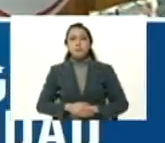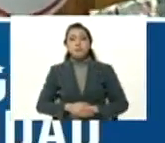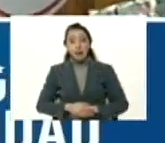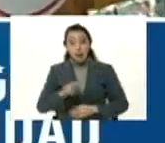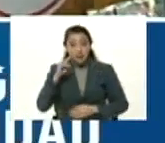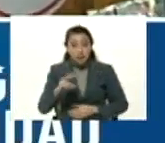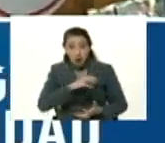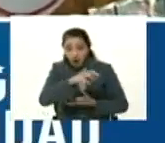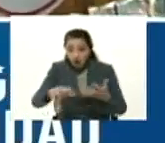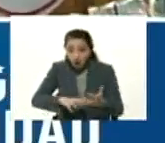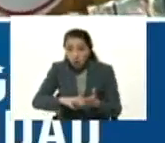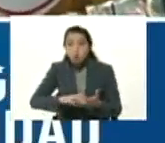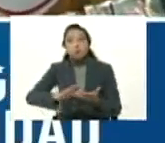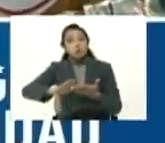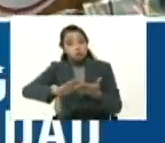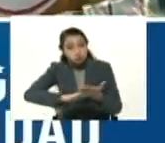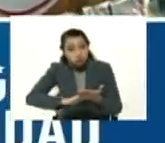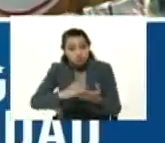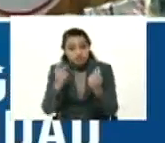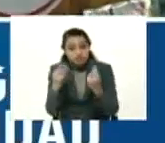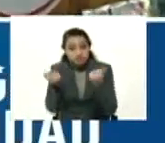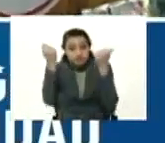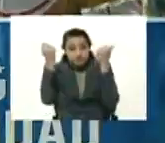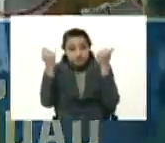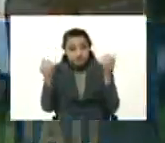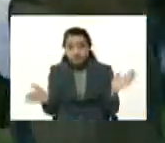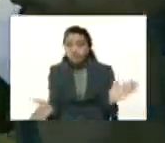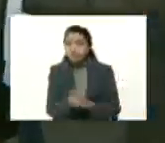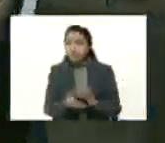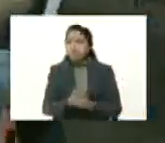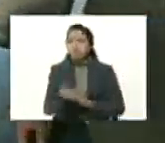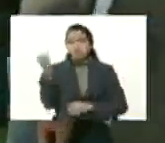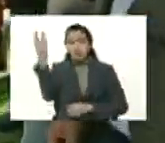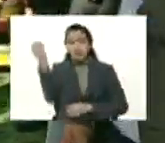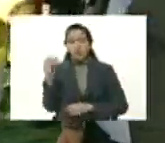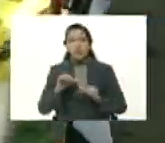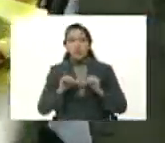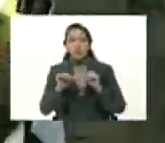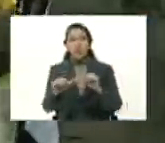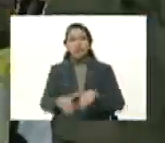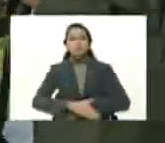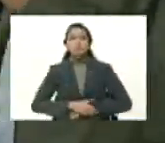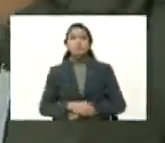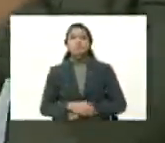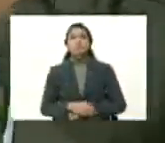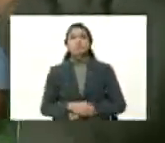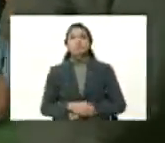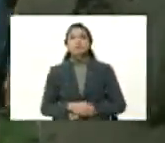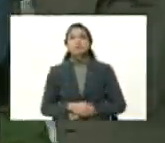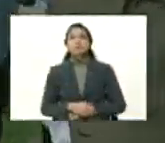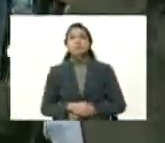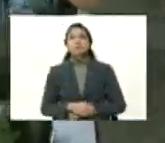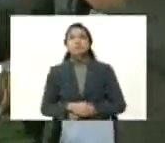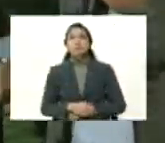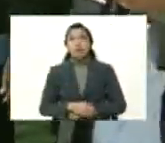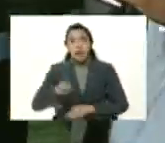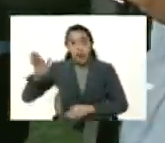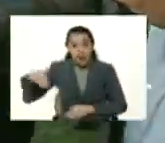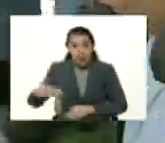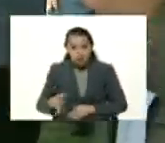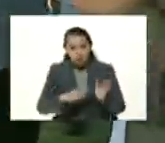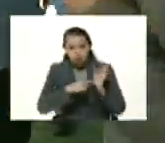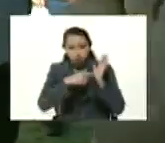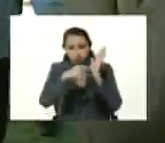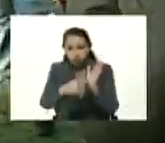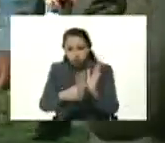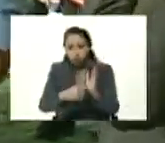e identificar soluciones de inmediato. Continuamos, Ricardo Sánchez. Gracias. Bueno, presidente, aquí tenemos el sector de pesca, acuicultura. El